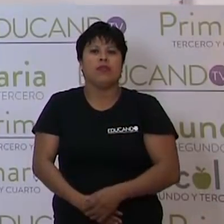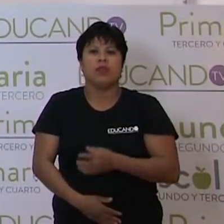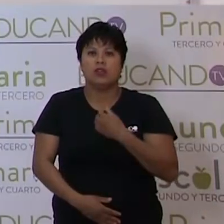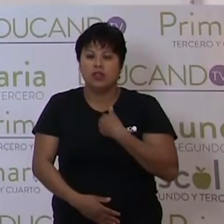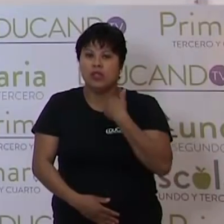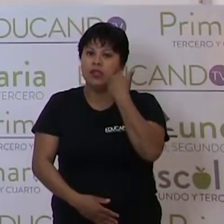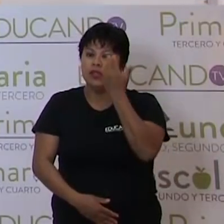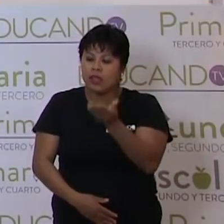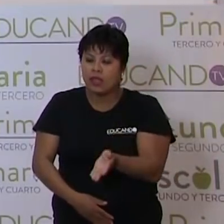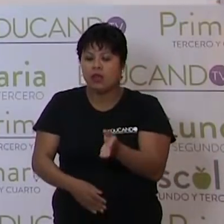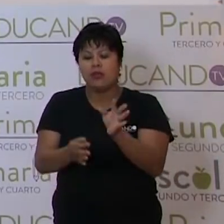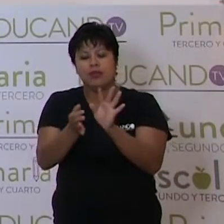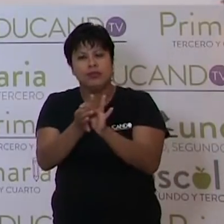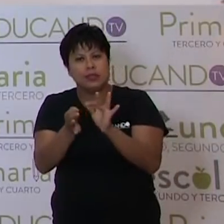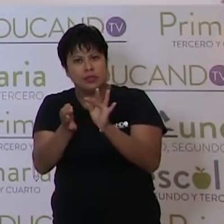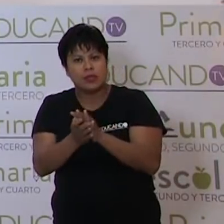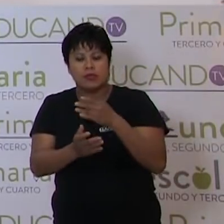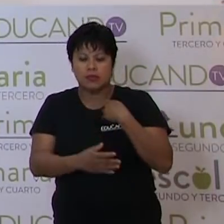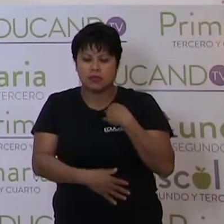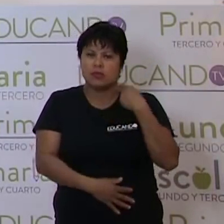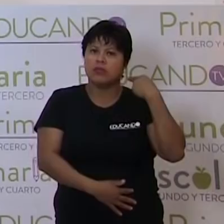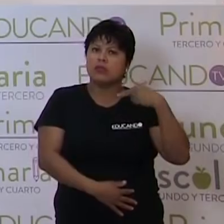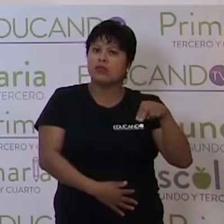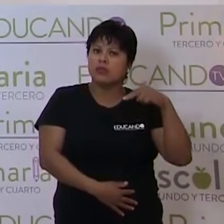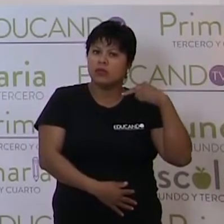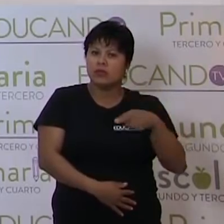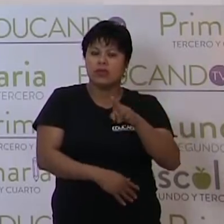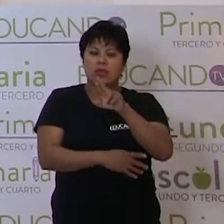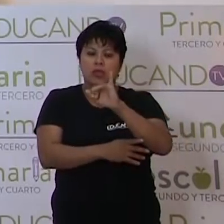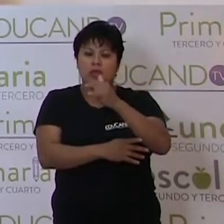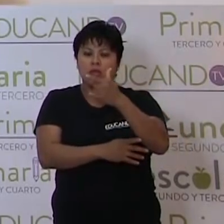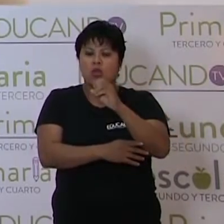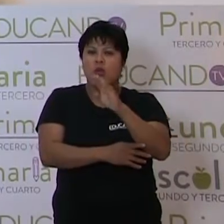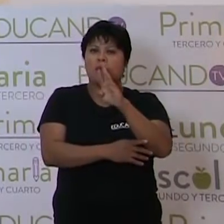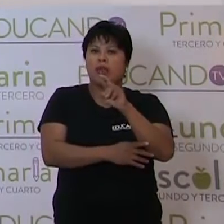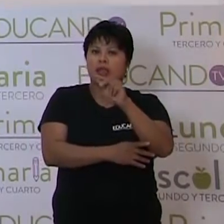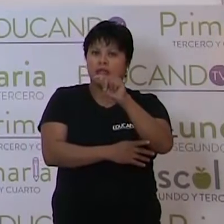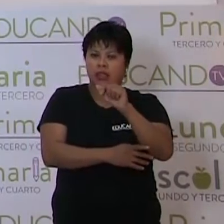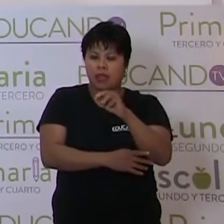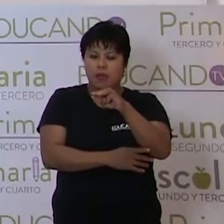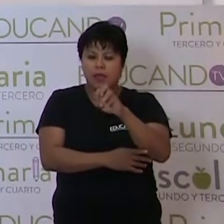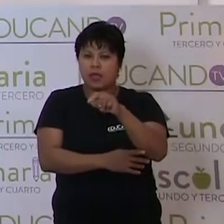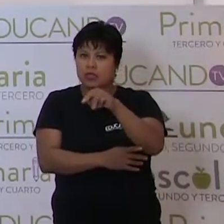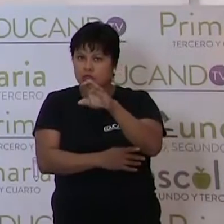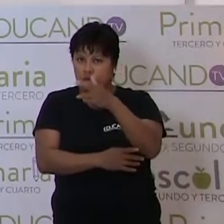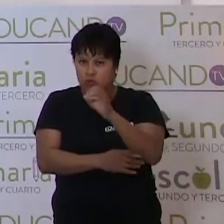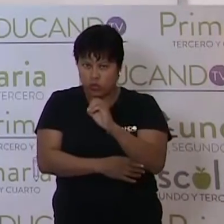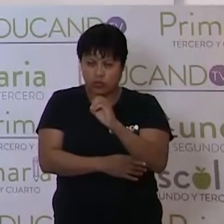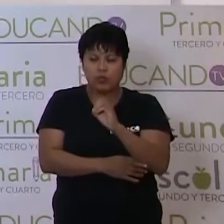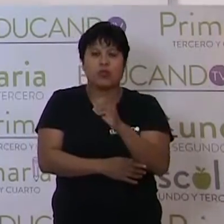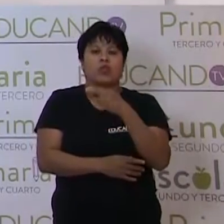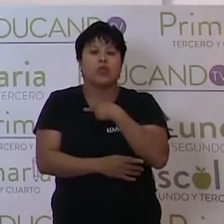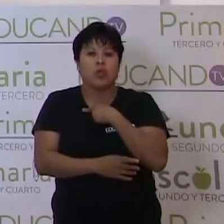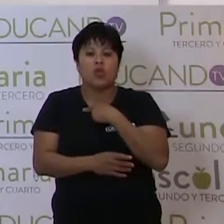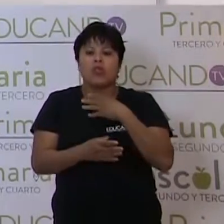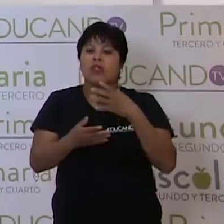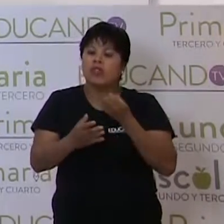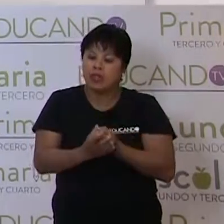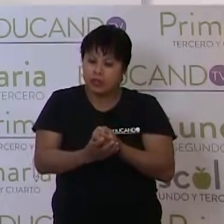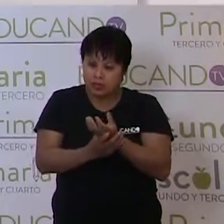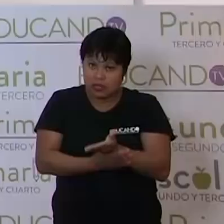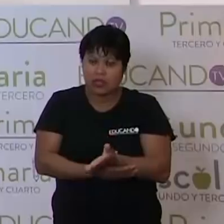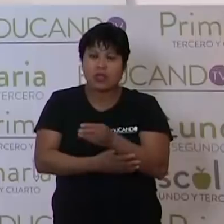Quiero contarles que me llamo Rigoberta Menchú Tum y nací en Chimel,